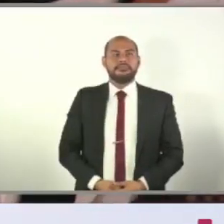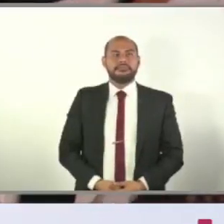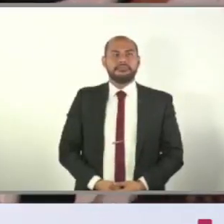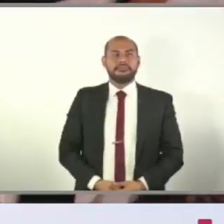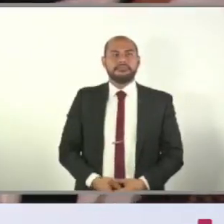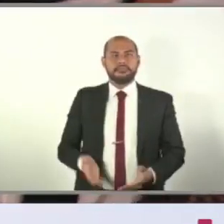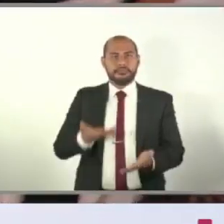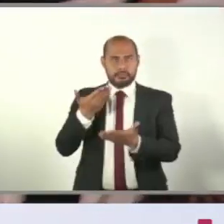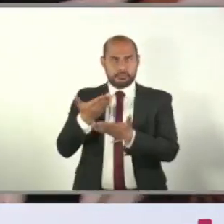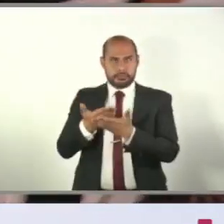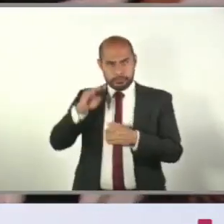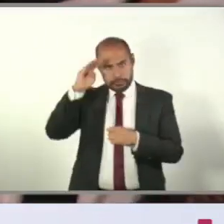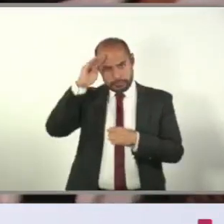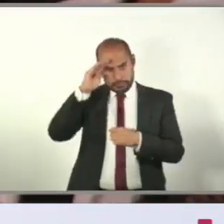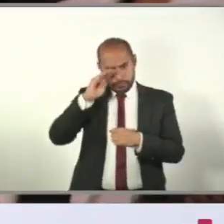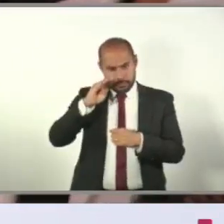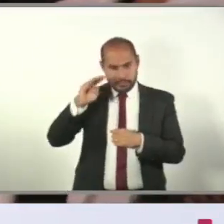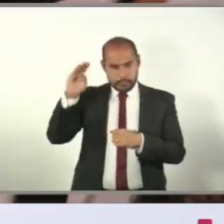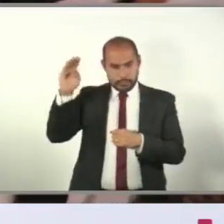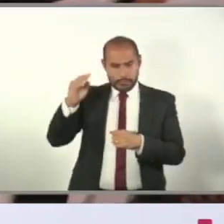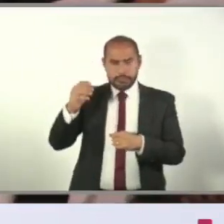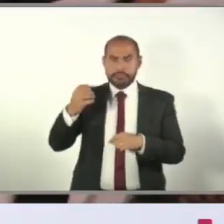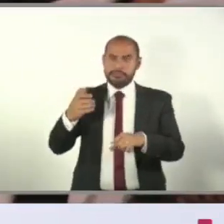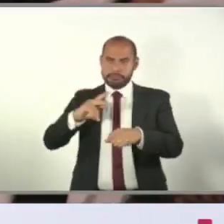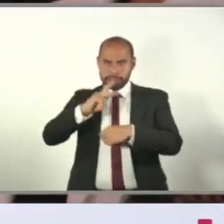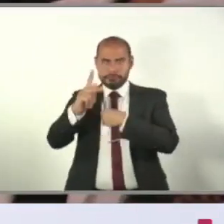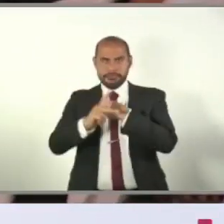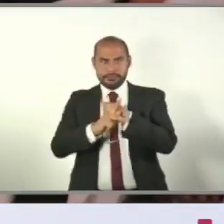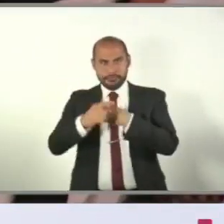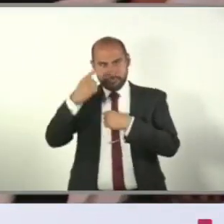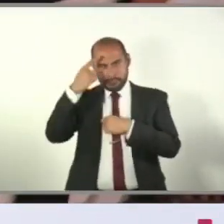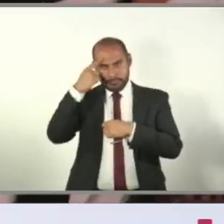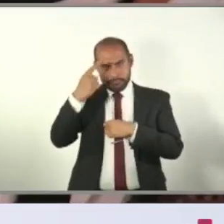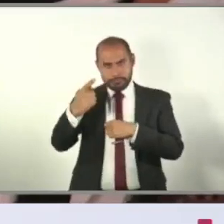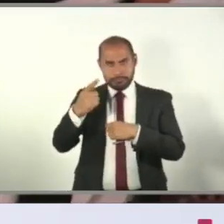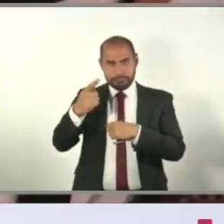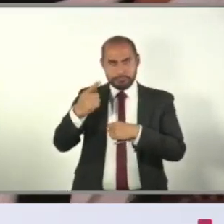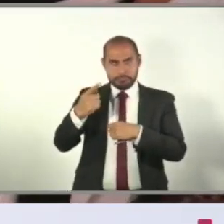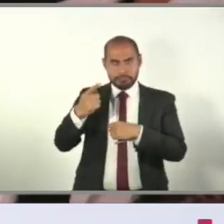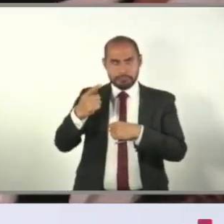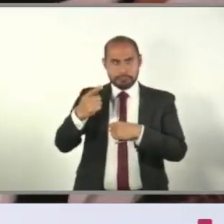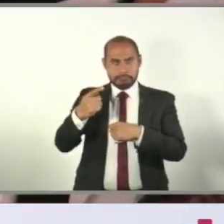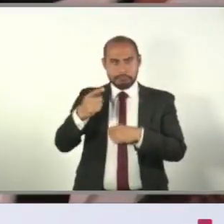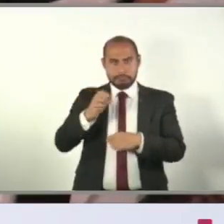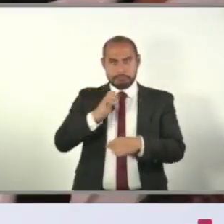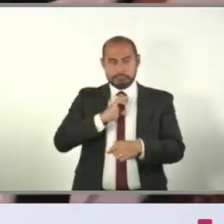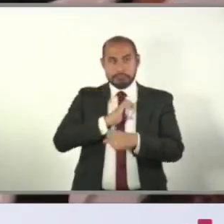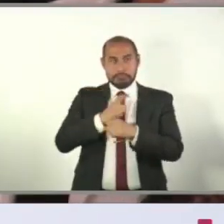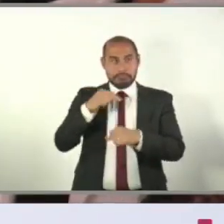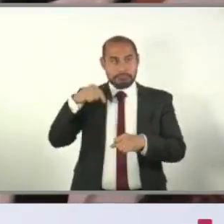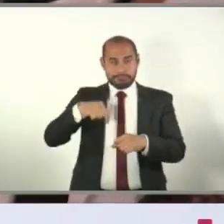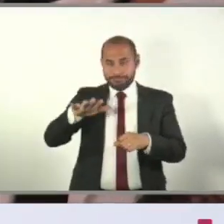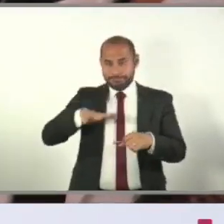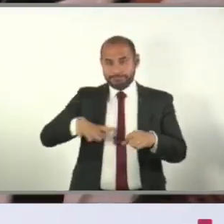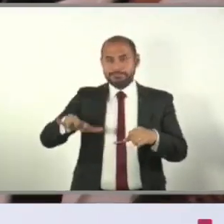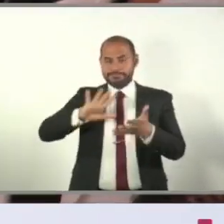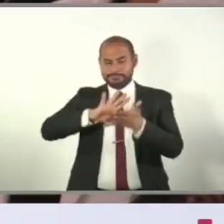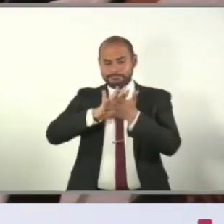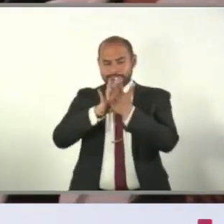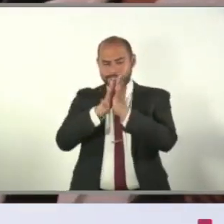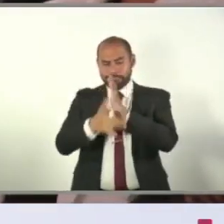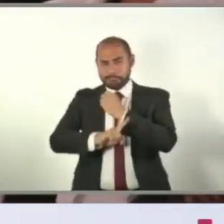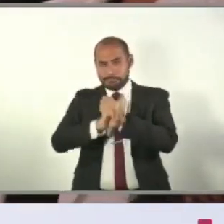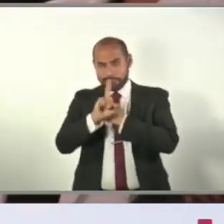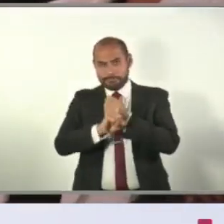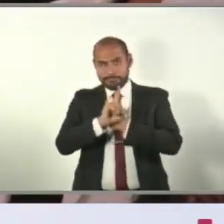Te pedimos, Señor, por nuestro estado, para que las realidades de pobreza, marginación, exclusión y despojo puedan ser transformadas con